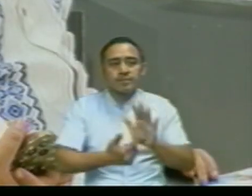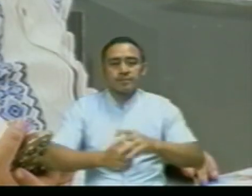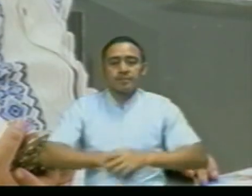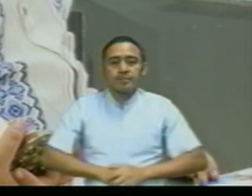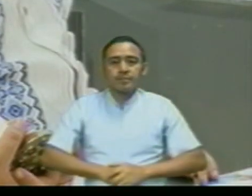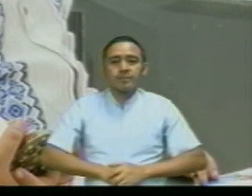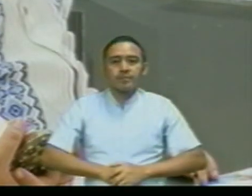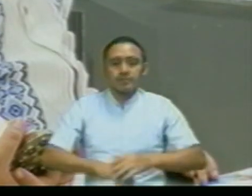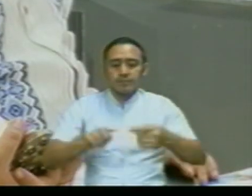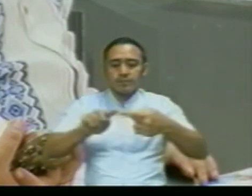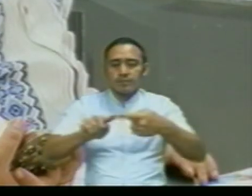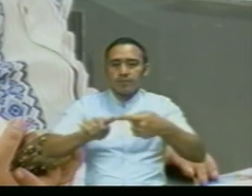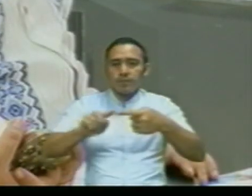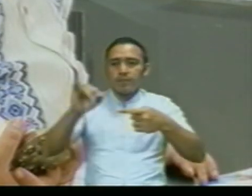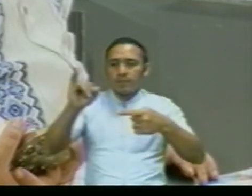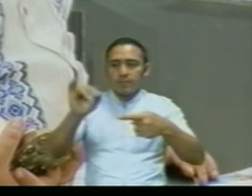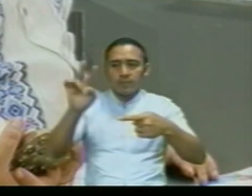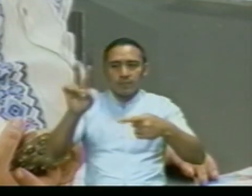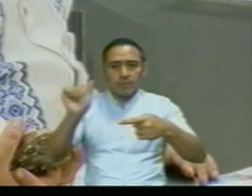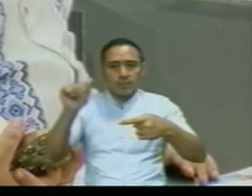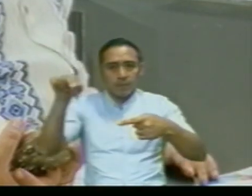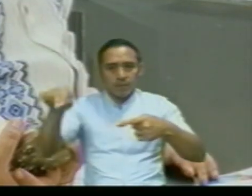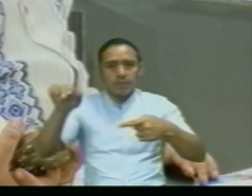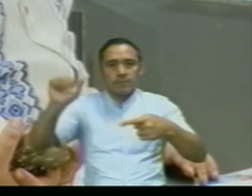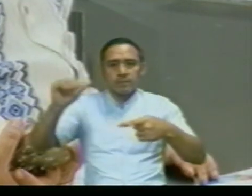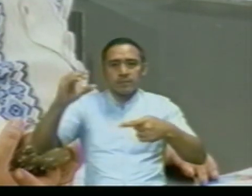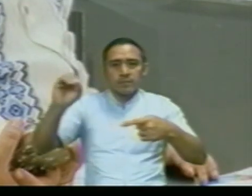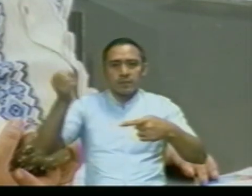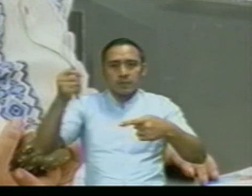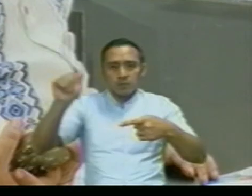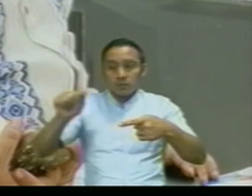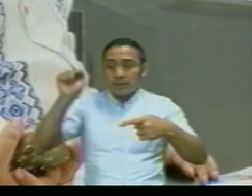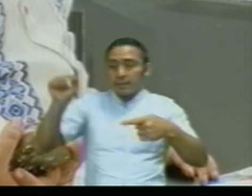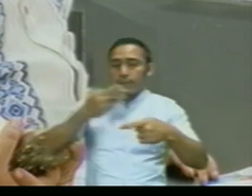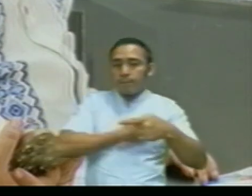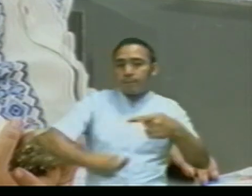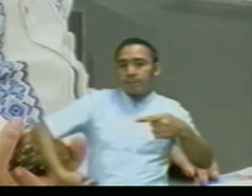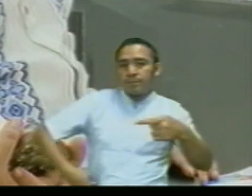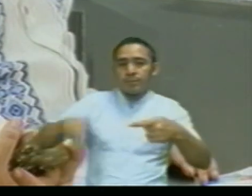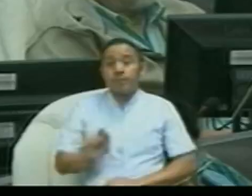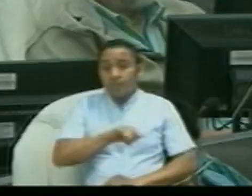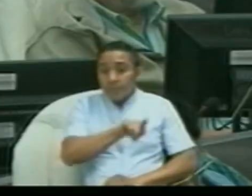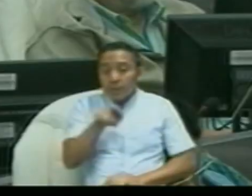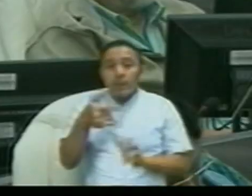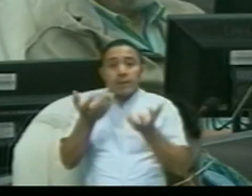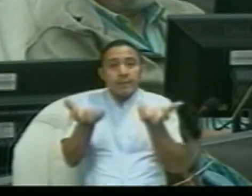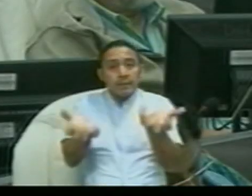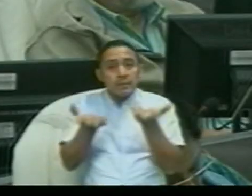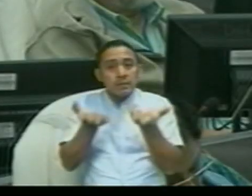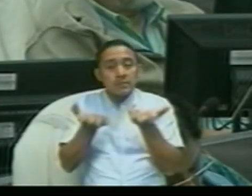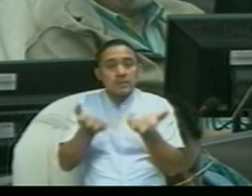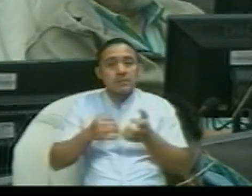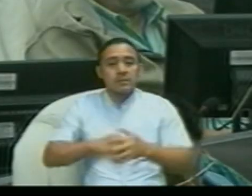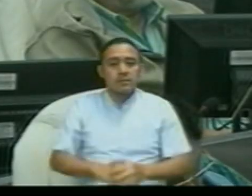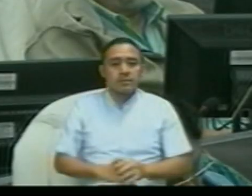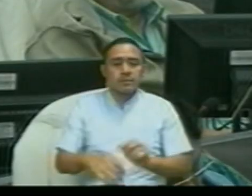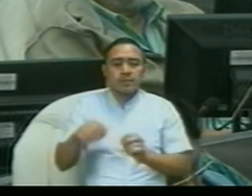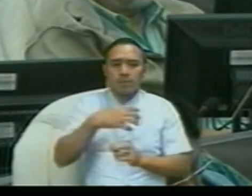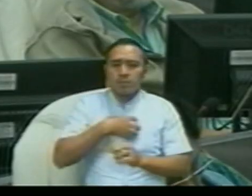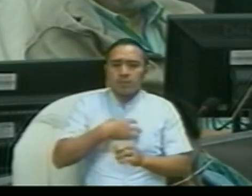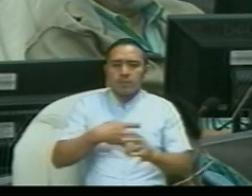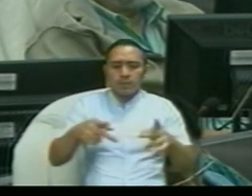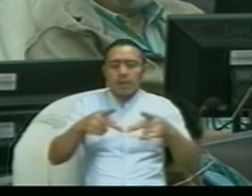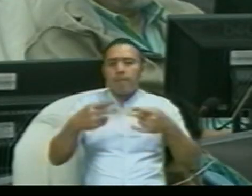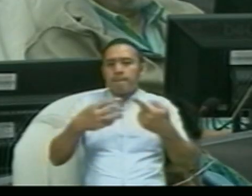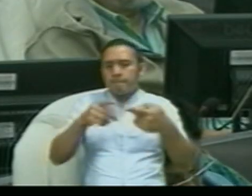Servidores públicos, miembros de las instituciones que conforman el Sistema Nacional de Producción, Consumo y Comercio, presentaron al Plenario